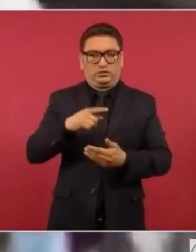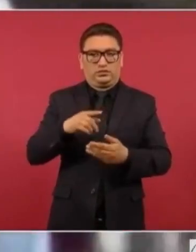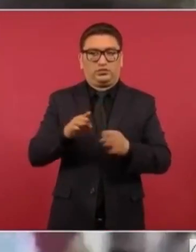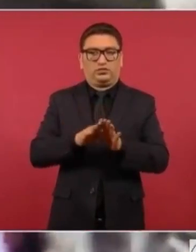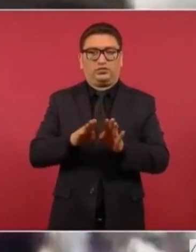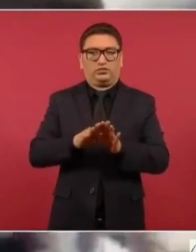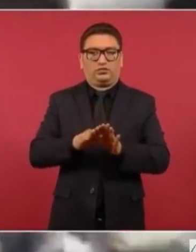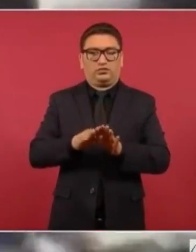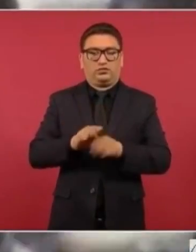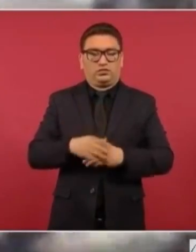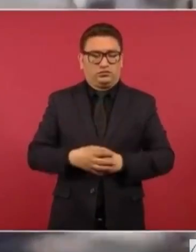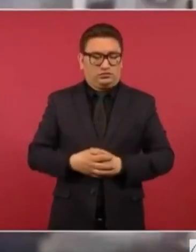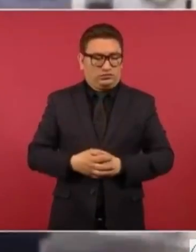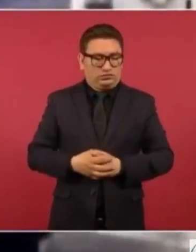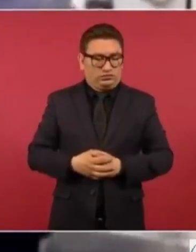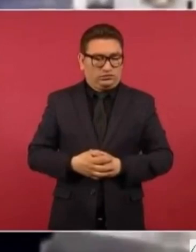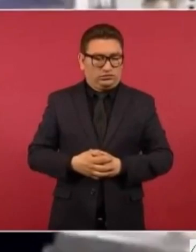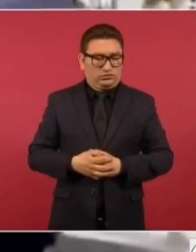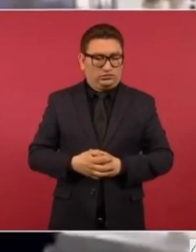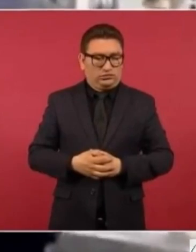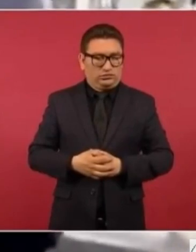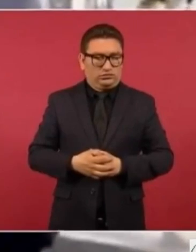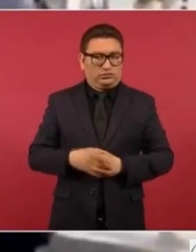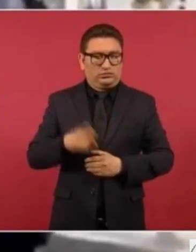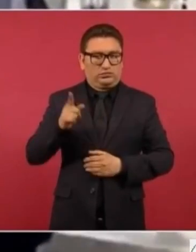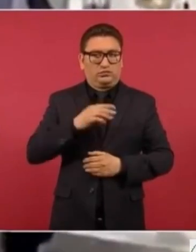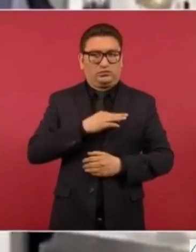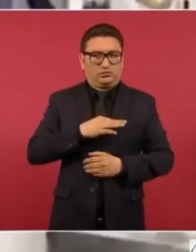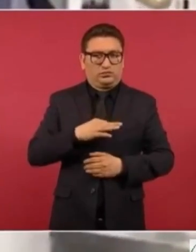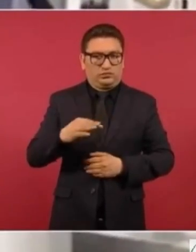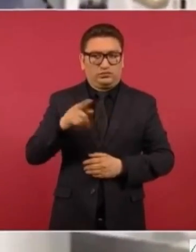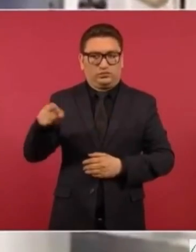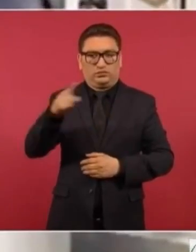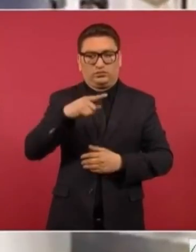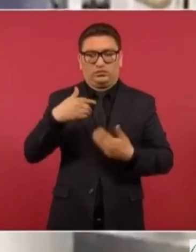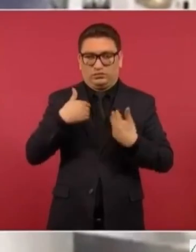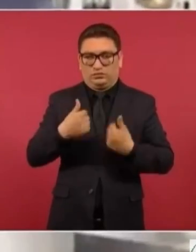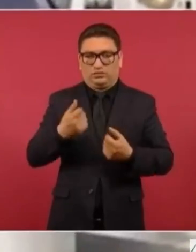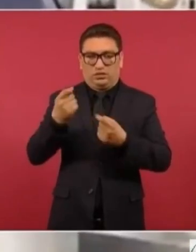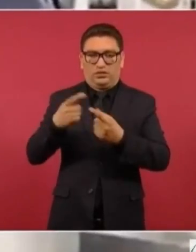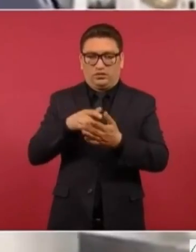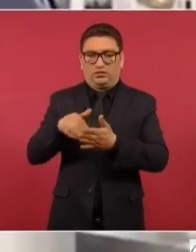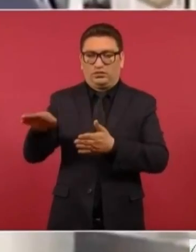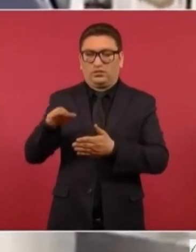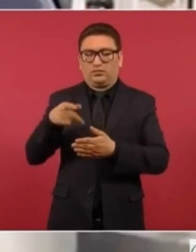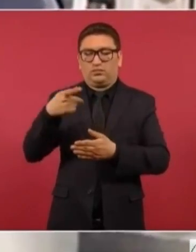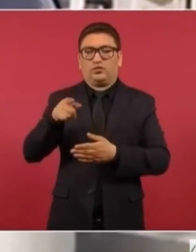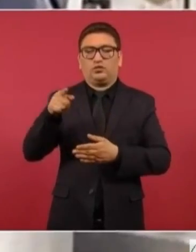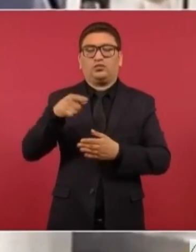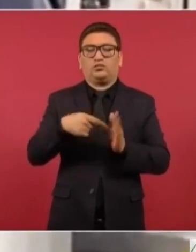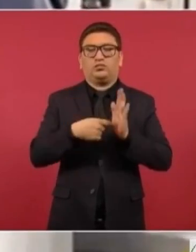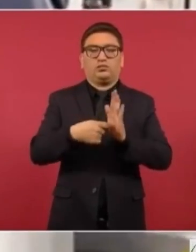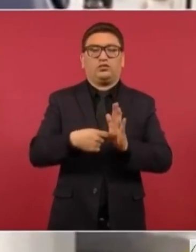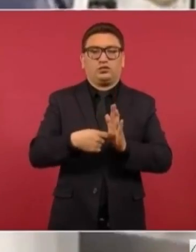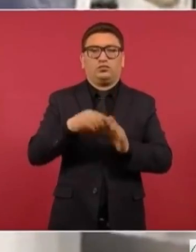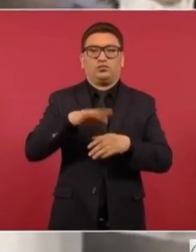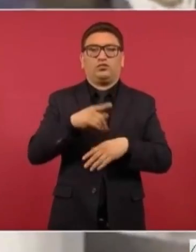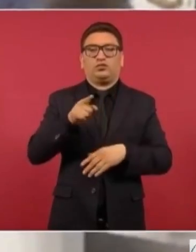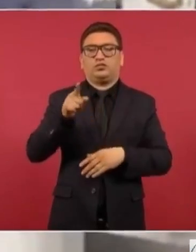delincuentes, con que hagas eso, los demás van a entender en la señal. Pero tienes que ser firme en la señal, porque si